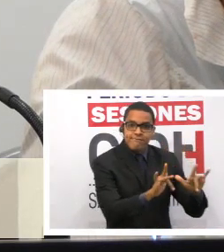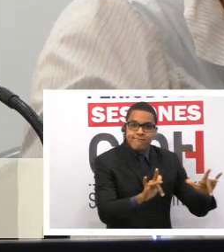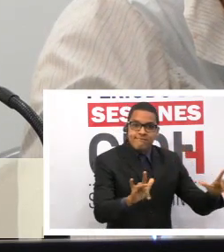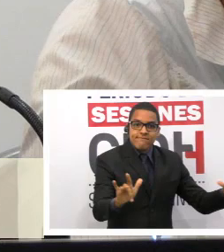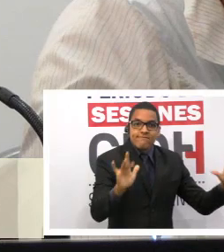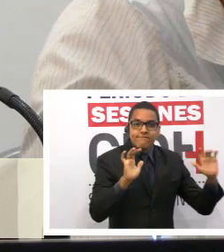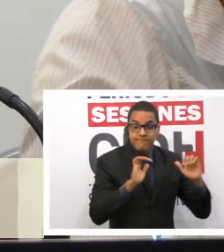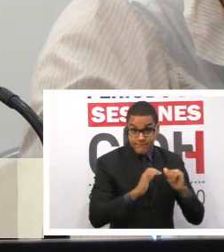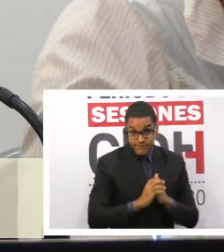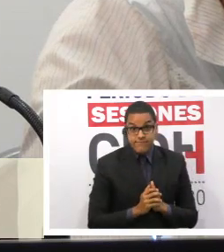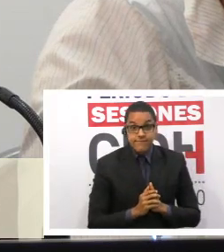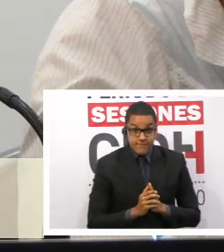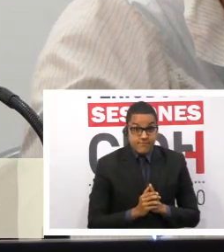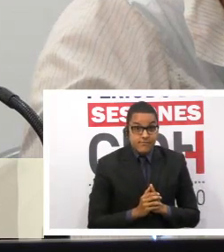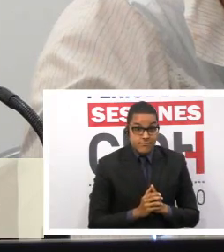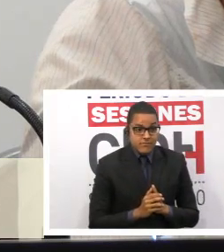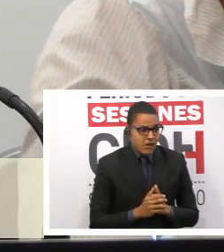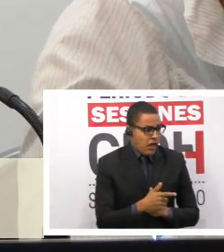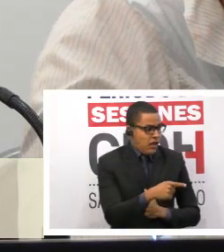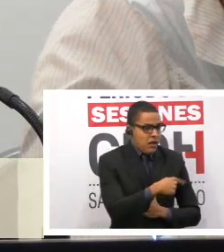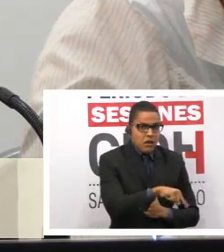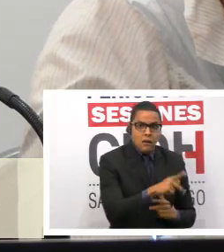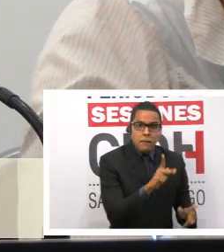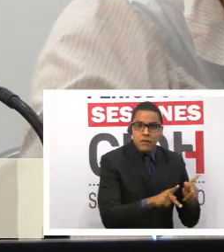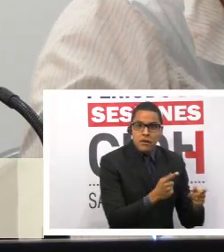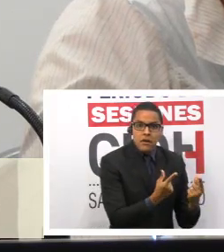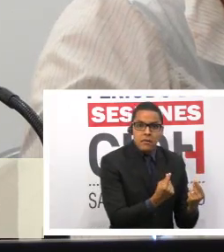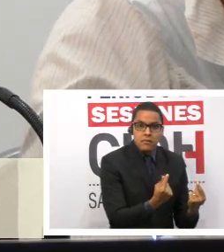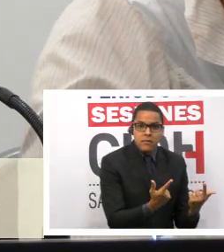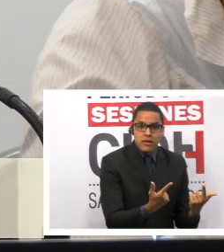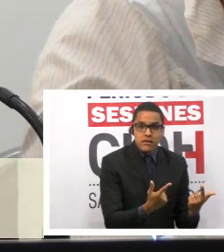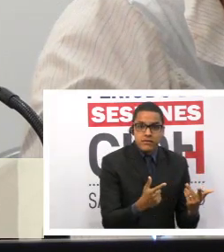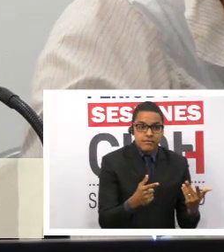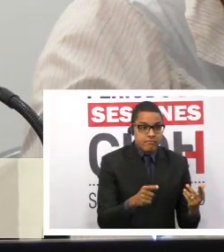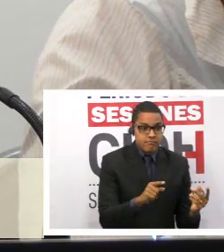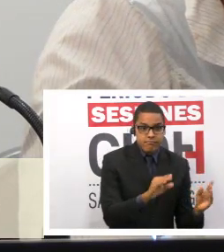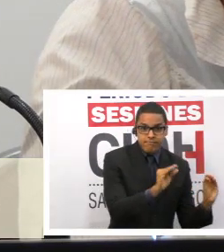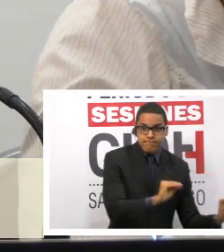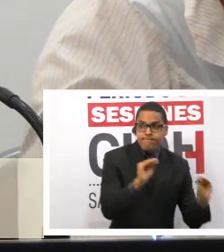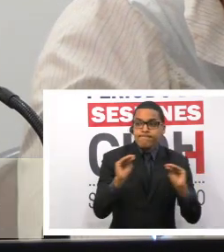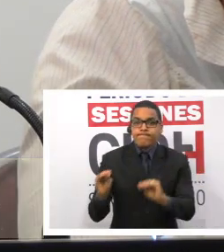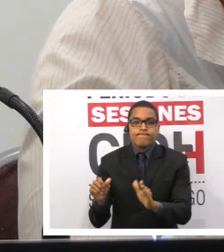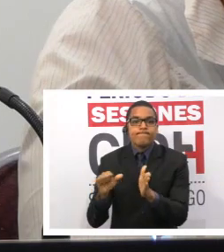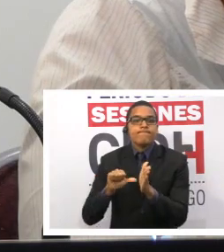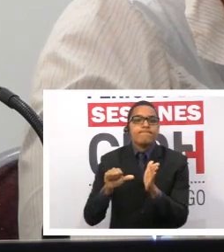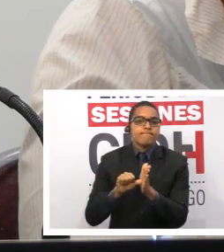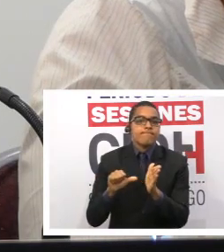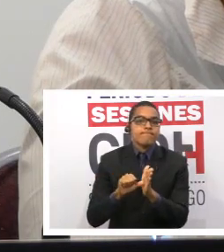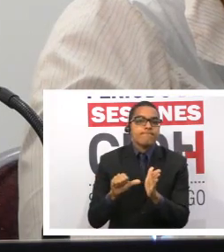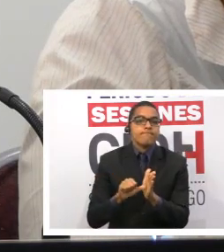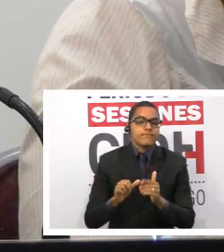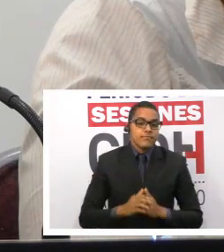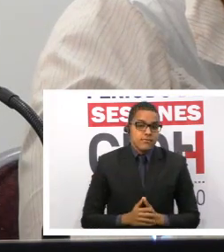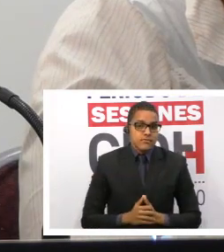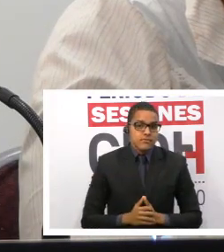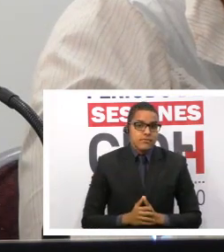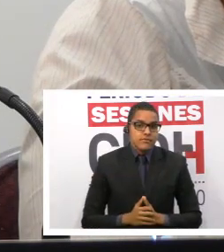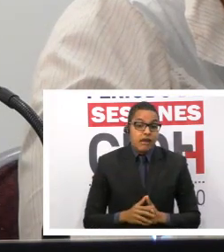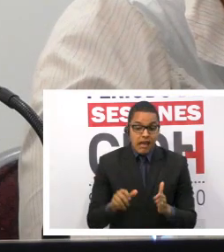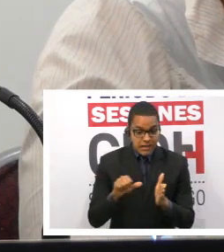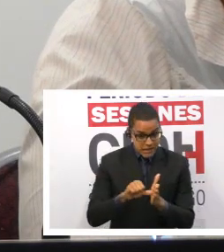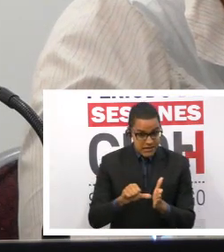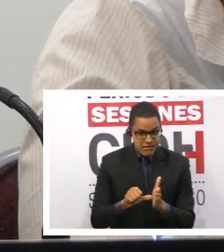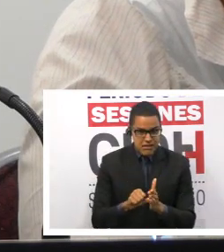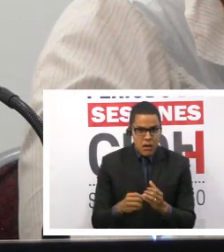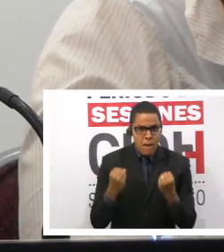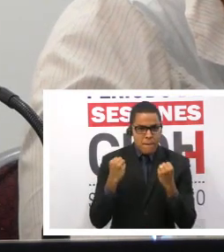urbano expansivo con un enorme costo económico social y ambiental el impuesto inmobiliario no sólo no ha funcionado